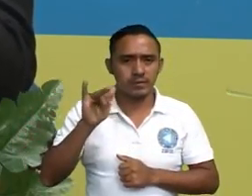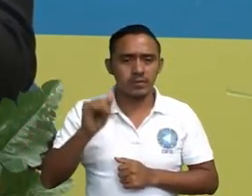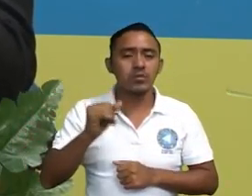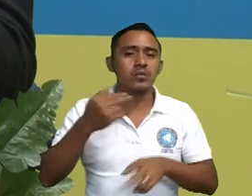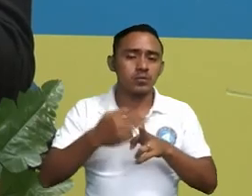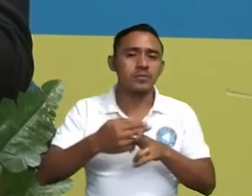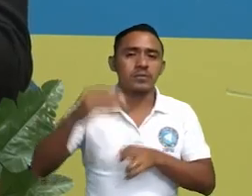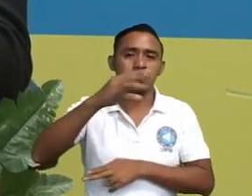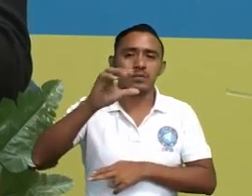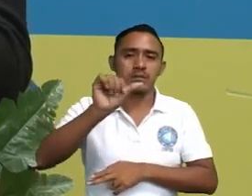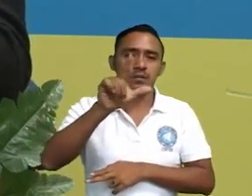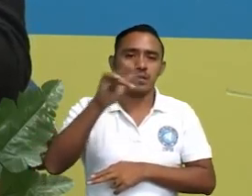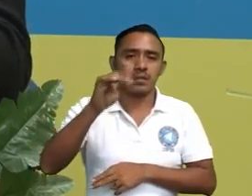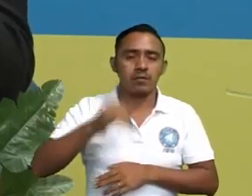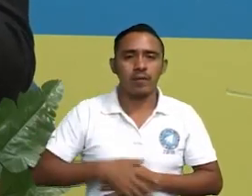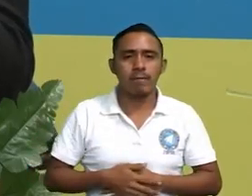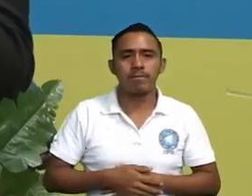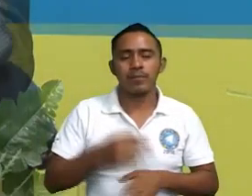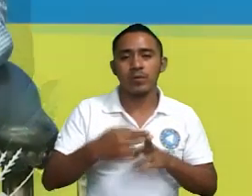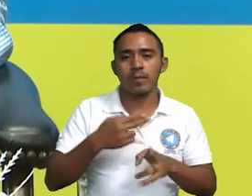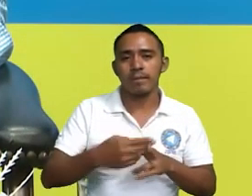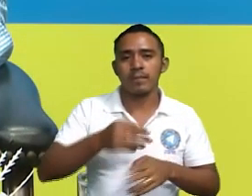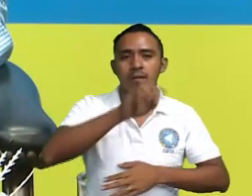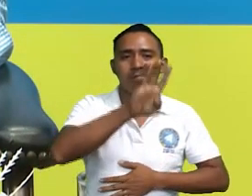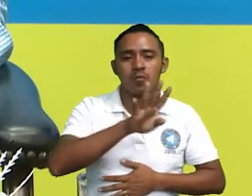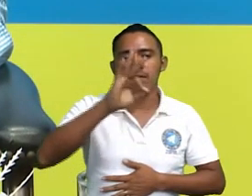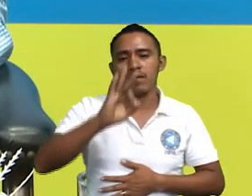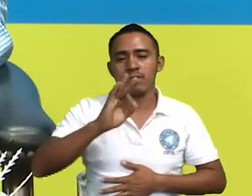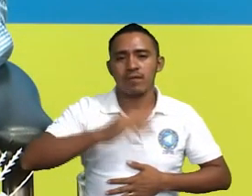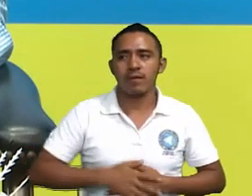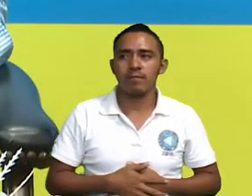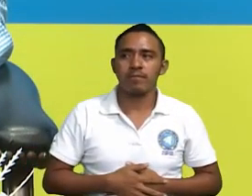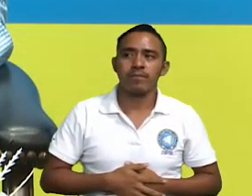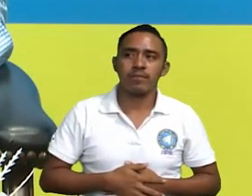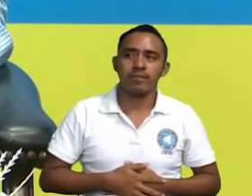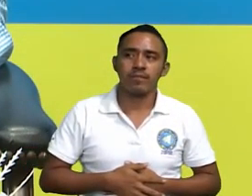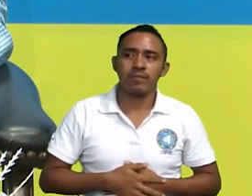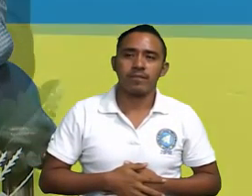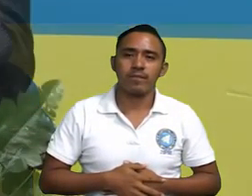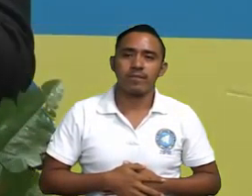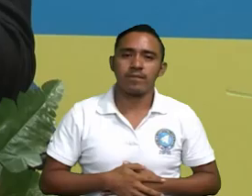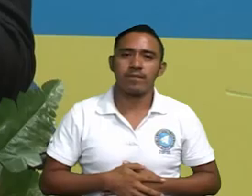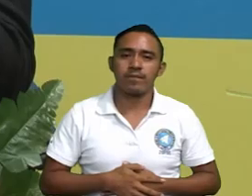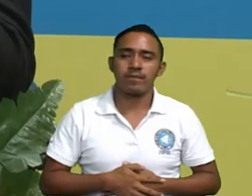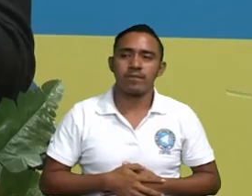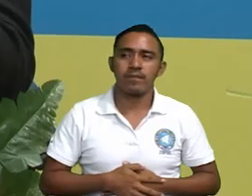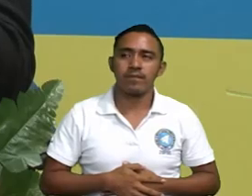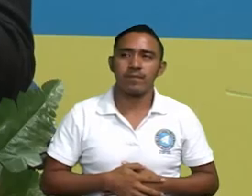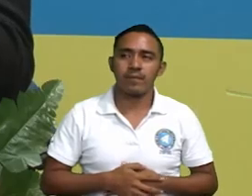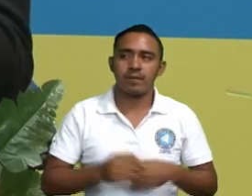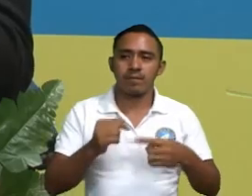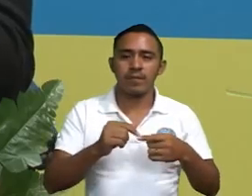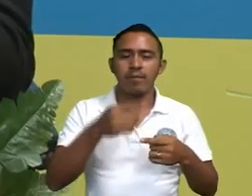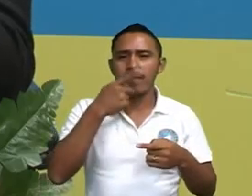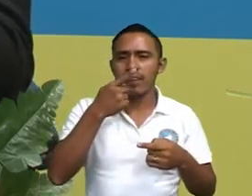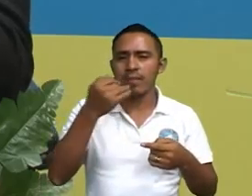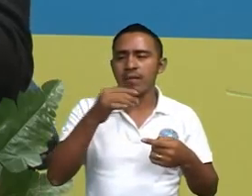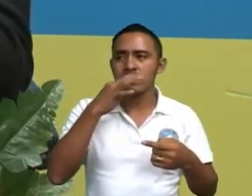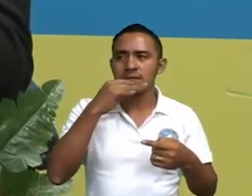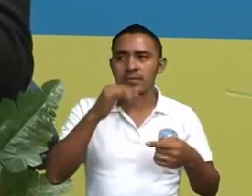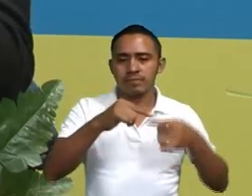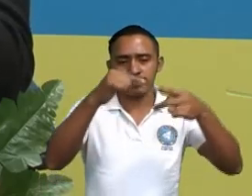que se habla de unas 4F en inglés, por aquello de 40, fat, female, fertility. Entonces, ¿qué significa esto? Que es